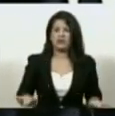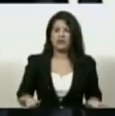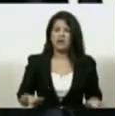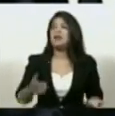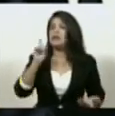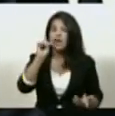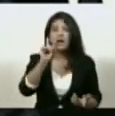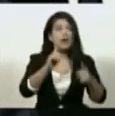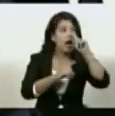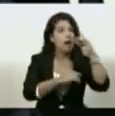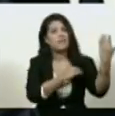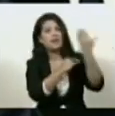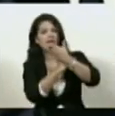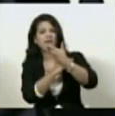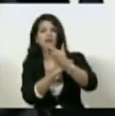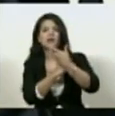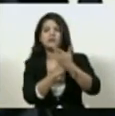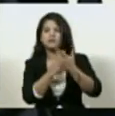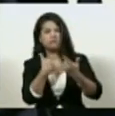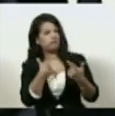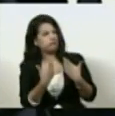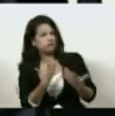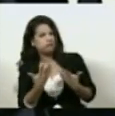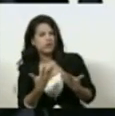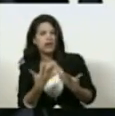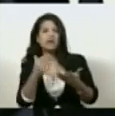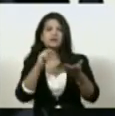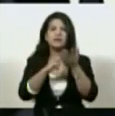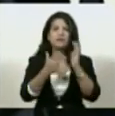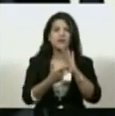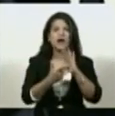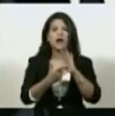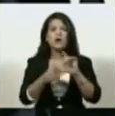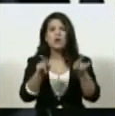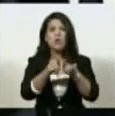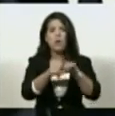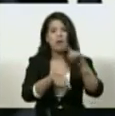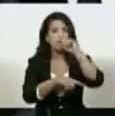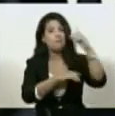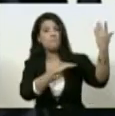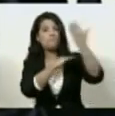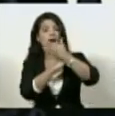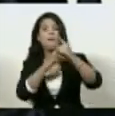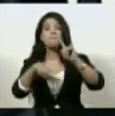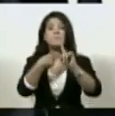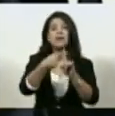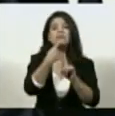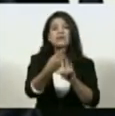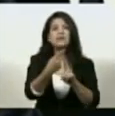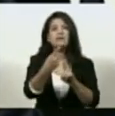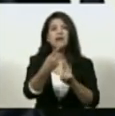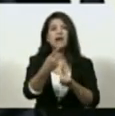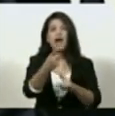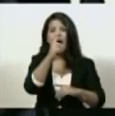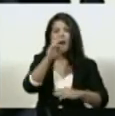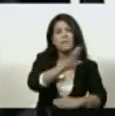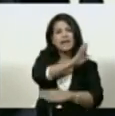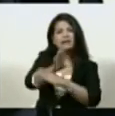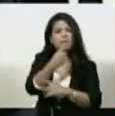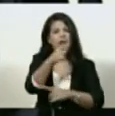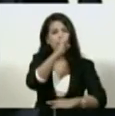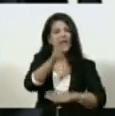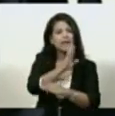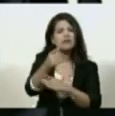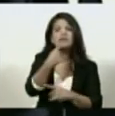ni la amenaza. Se prohíbe no nada más el uso de la fuerza o el uso de sanciones unilaterales, se prohíbe la amenaza del uso